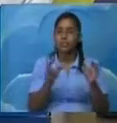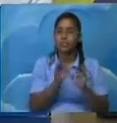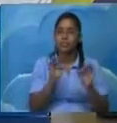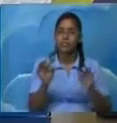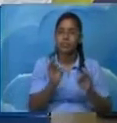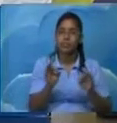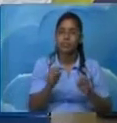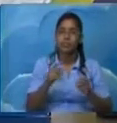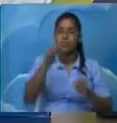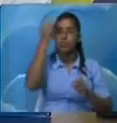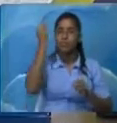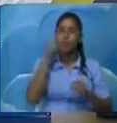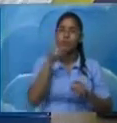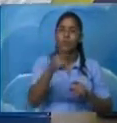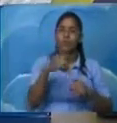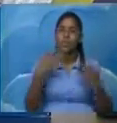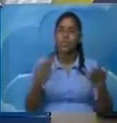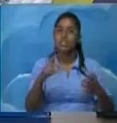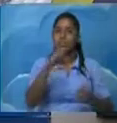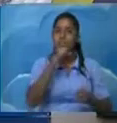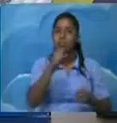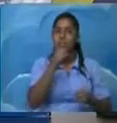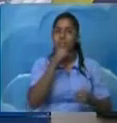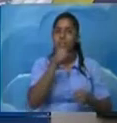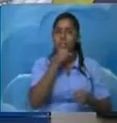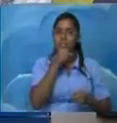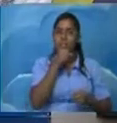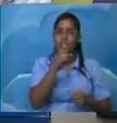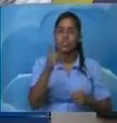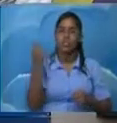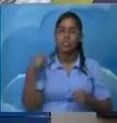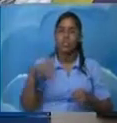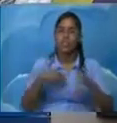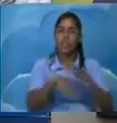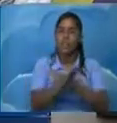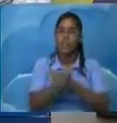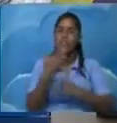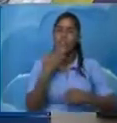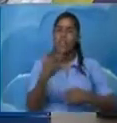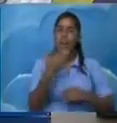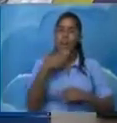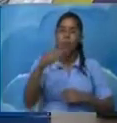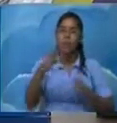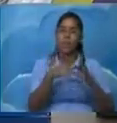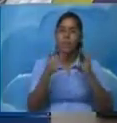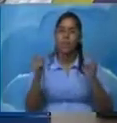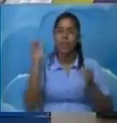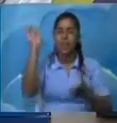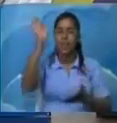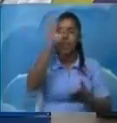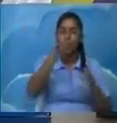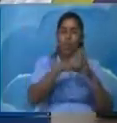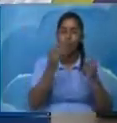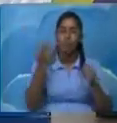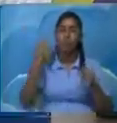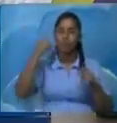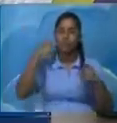sin nada. ¿Cree usted que ese viejecito tiene que ir a pedirle al alcalde? ¿O será que nosotros,